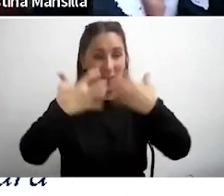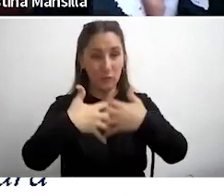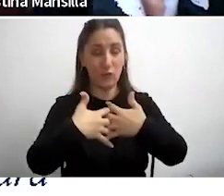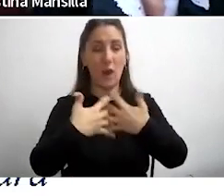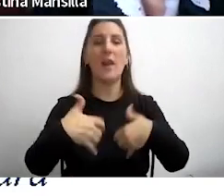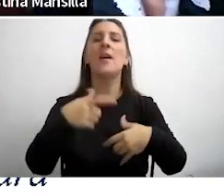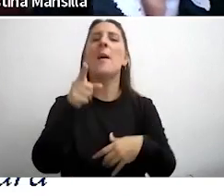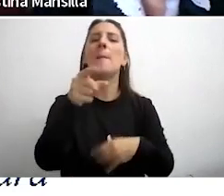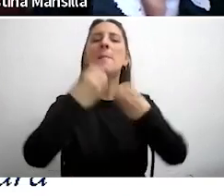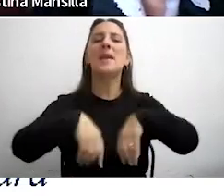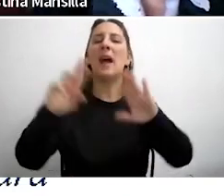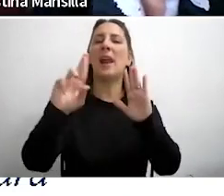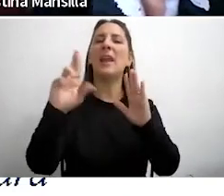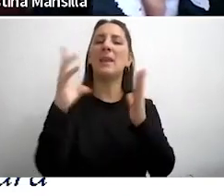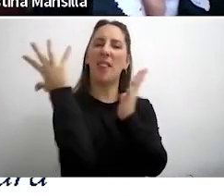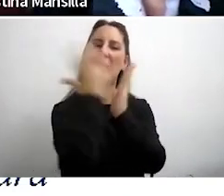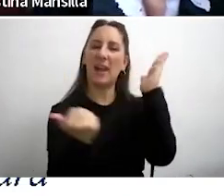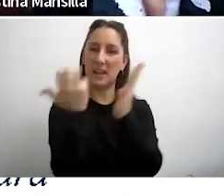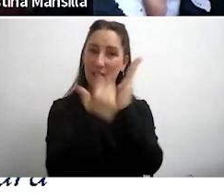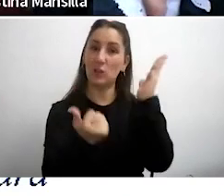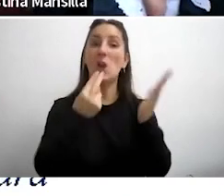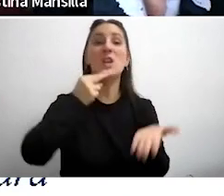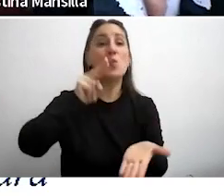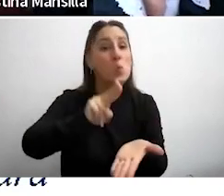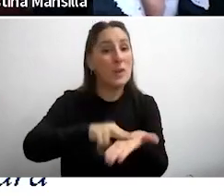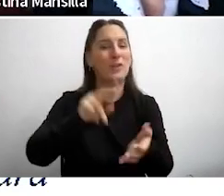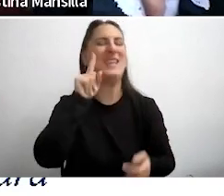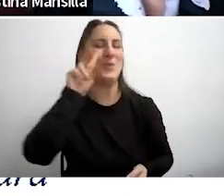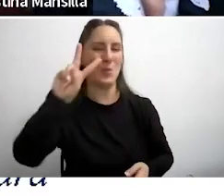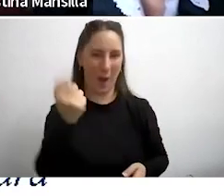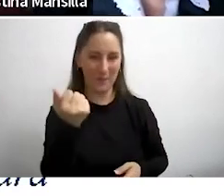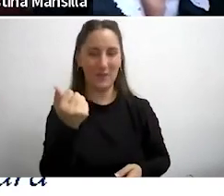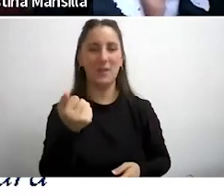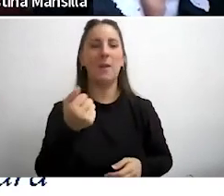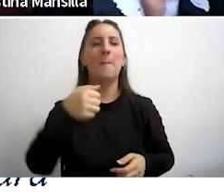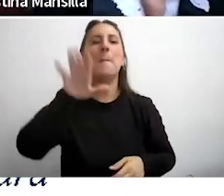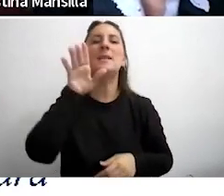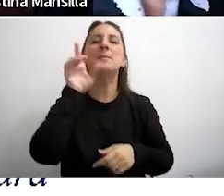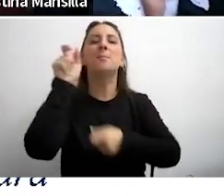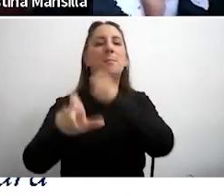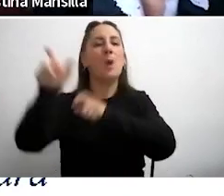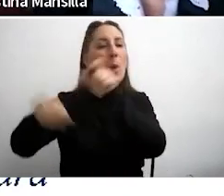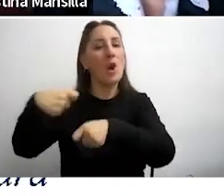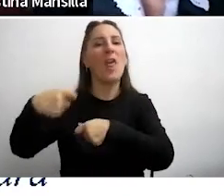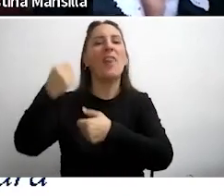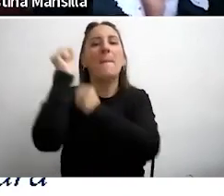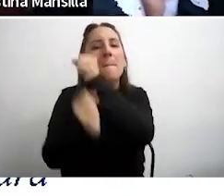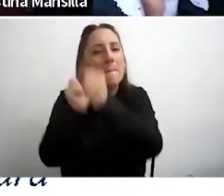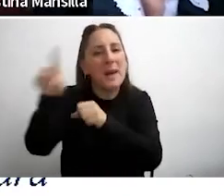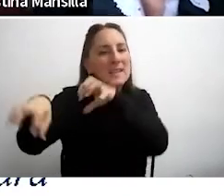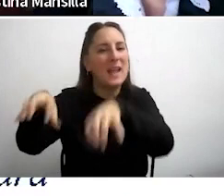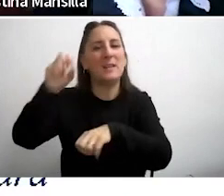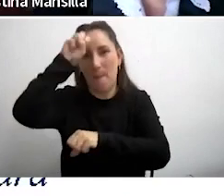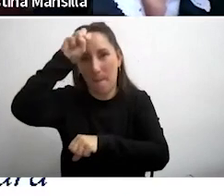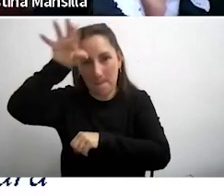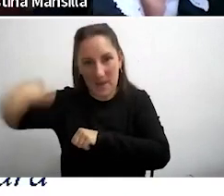un régimen de retención en impuesto al valor agregado aplicable a proveedores de empresas mineras. Esta retención se